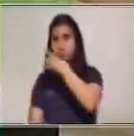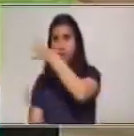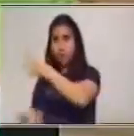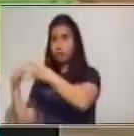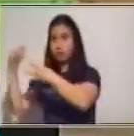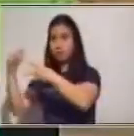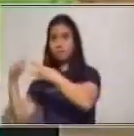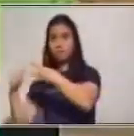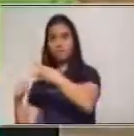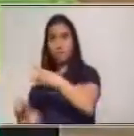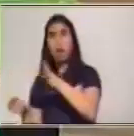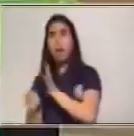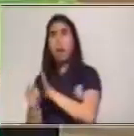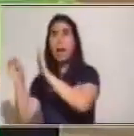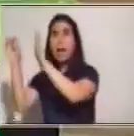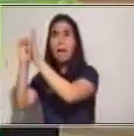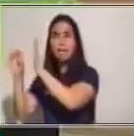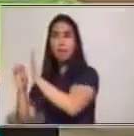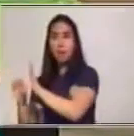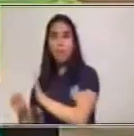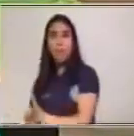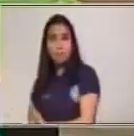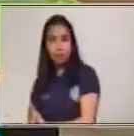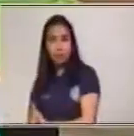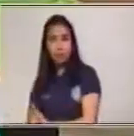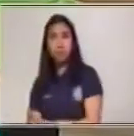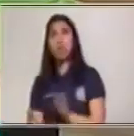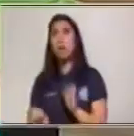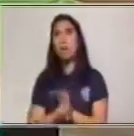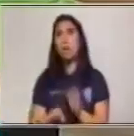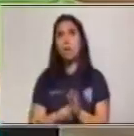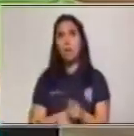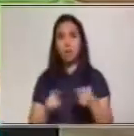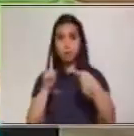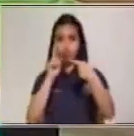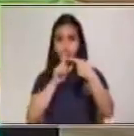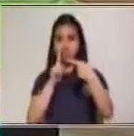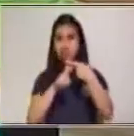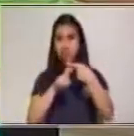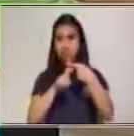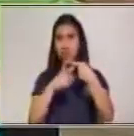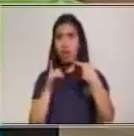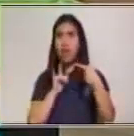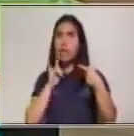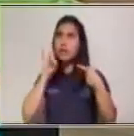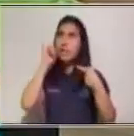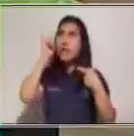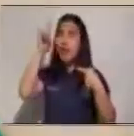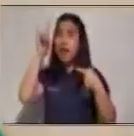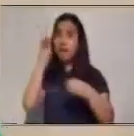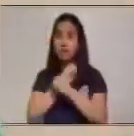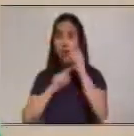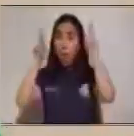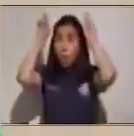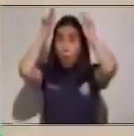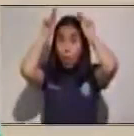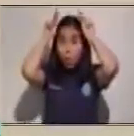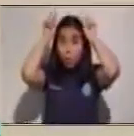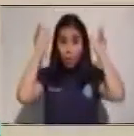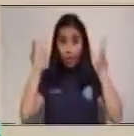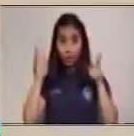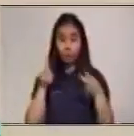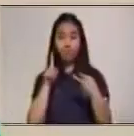de animales herbívoros son las jirafas, los conejos, las cabras,